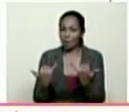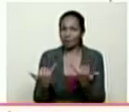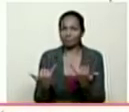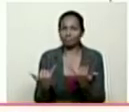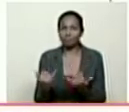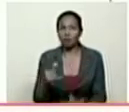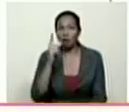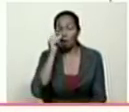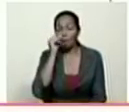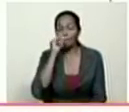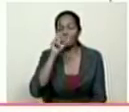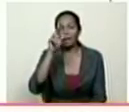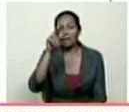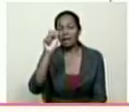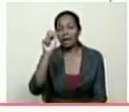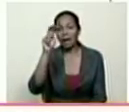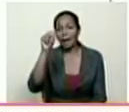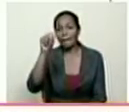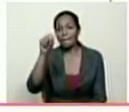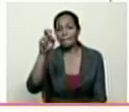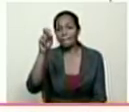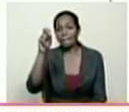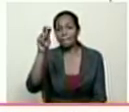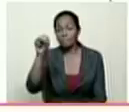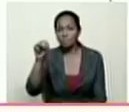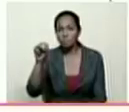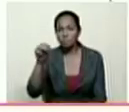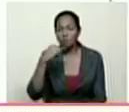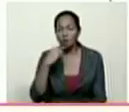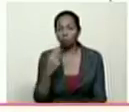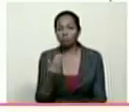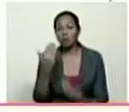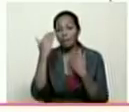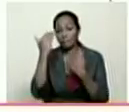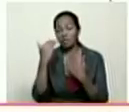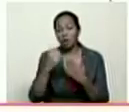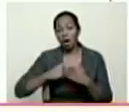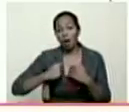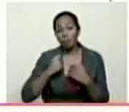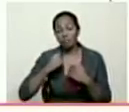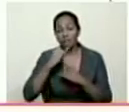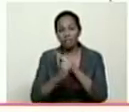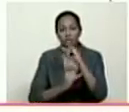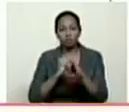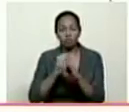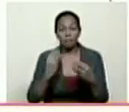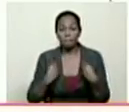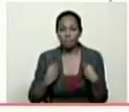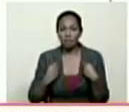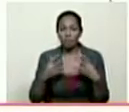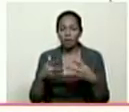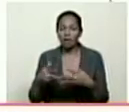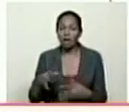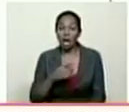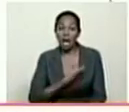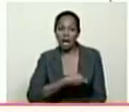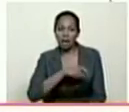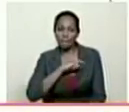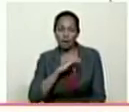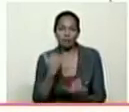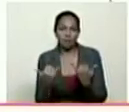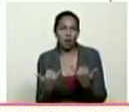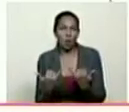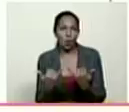Ramón Osvaldo García García, también solicitado al Interpol, porque adivinen dónde vive ahorita, en España. Y